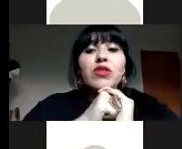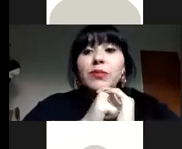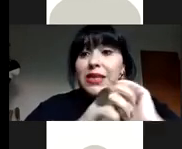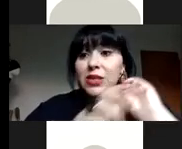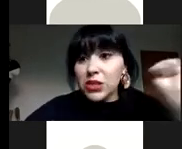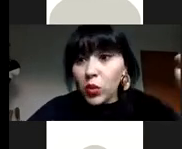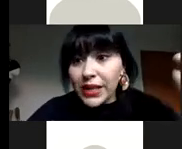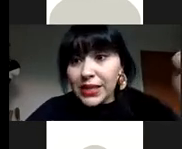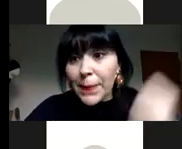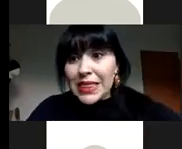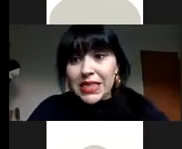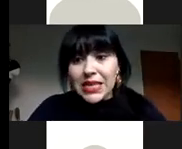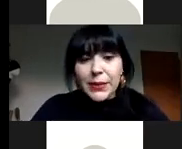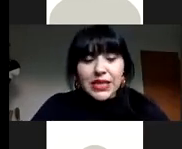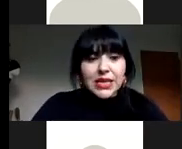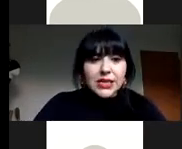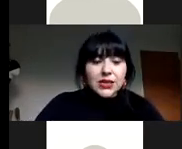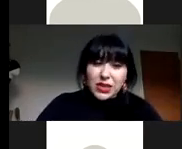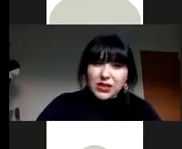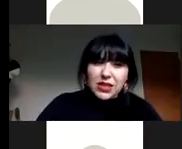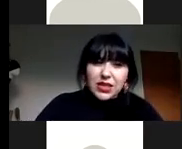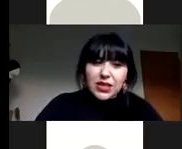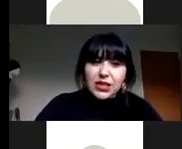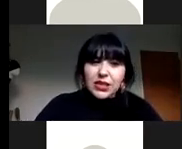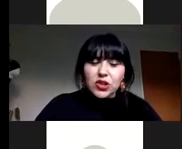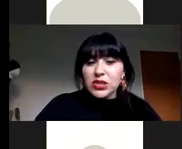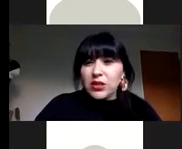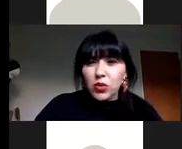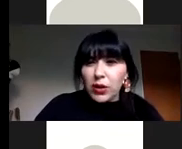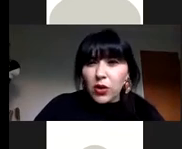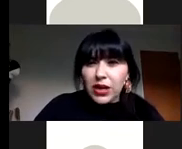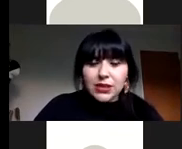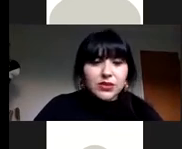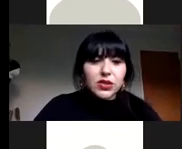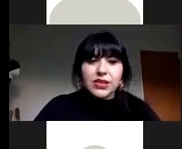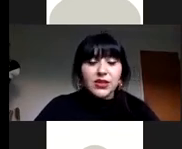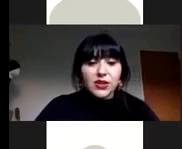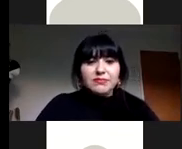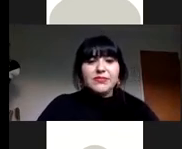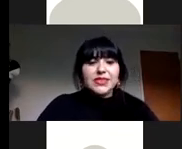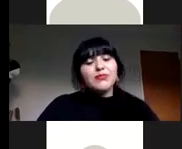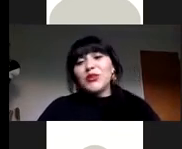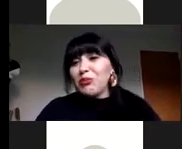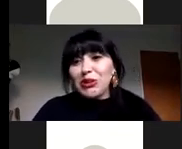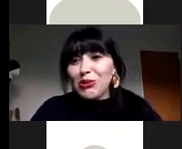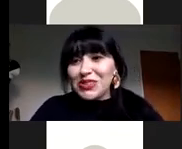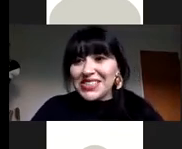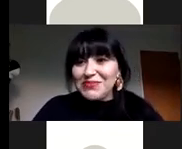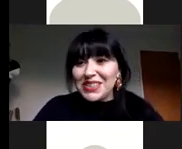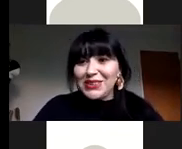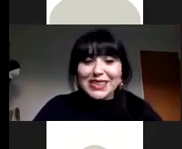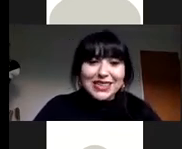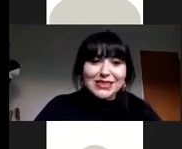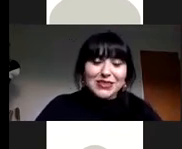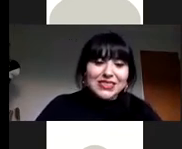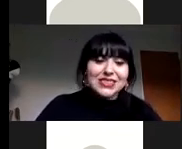Los voy a invitar entonces a jugar este Mentimeter. ¿Se acuerdan que, no sé si lo jugamos en la sesión anterior? Perdón, pero tengo como 3